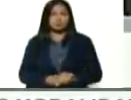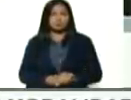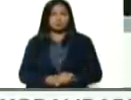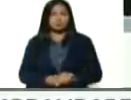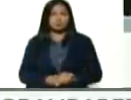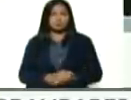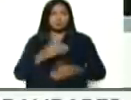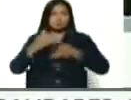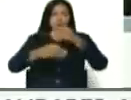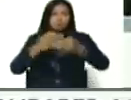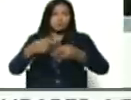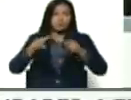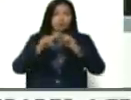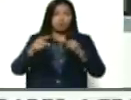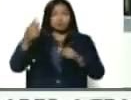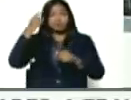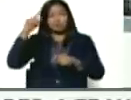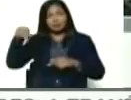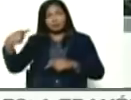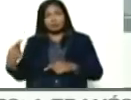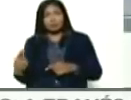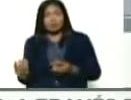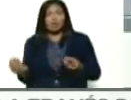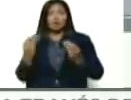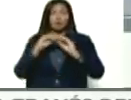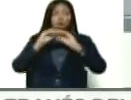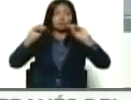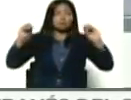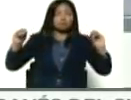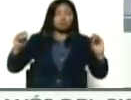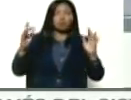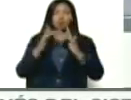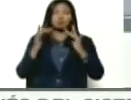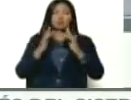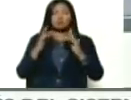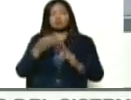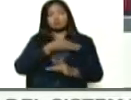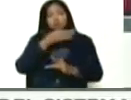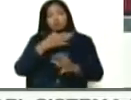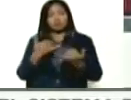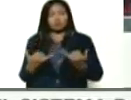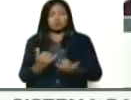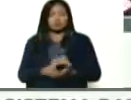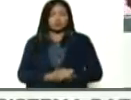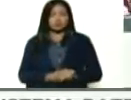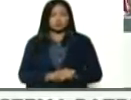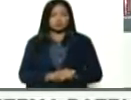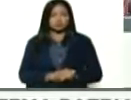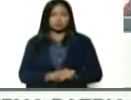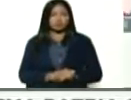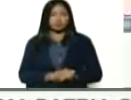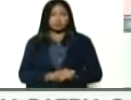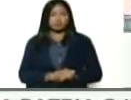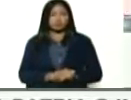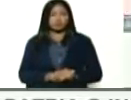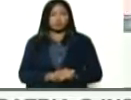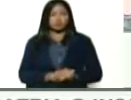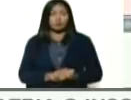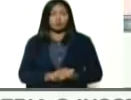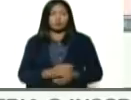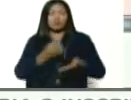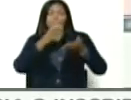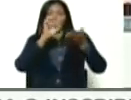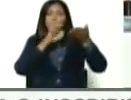simultáneamente el día de ayer lanzamos una consulta por las redes sociales una pequeña encuesta